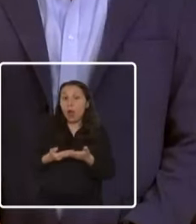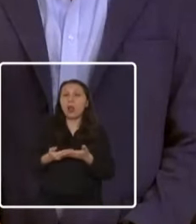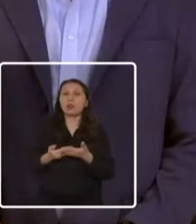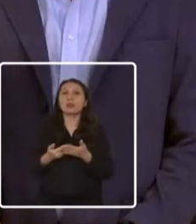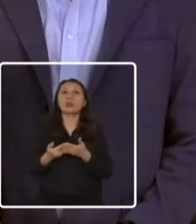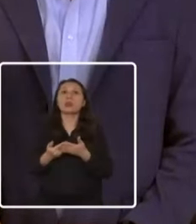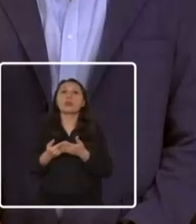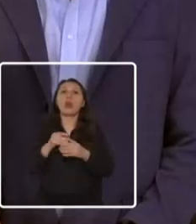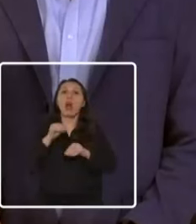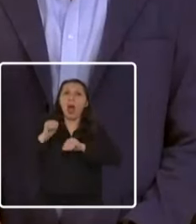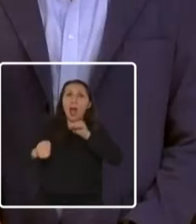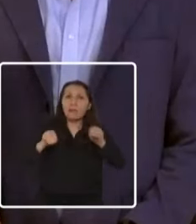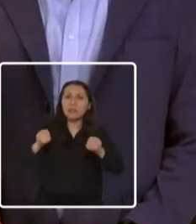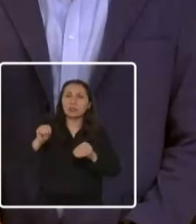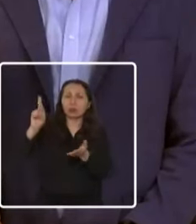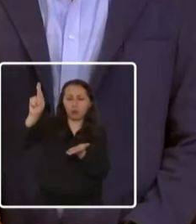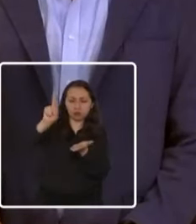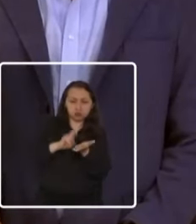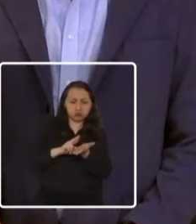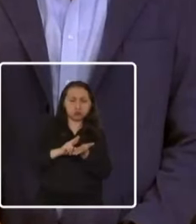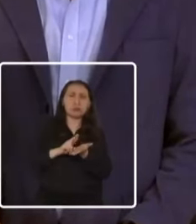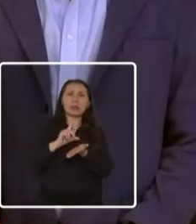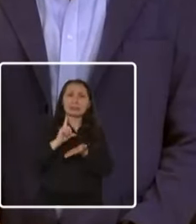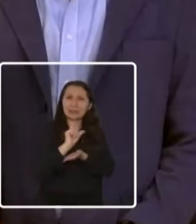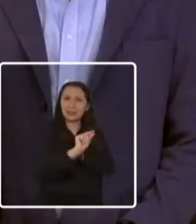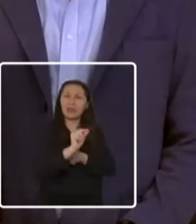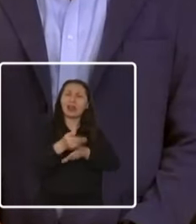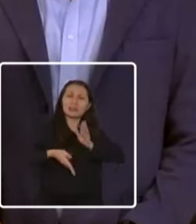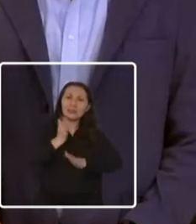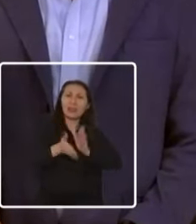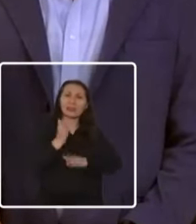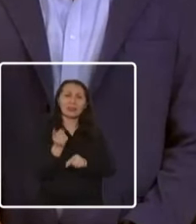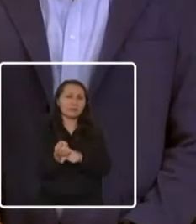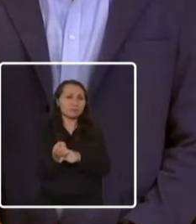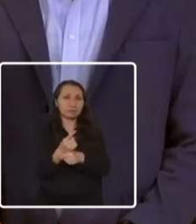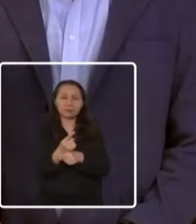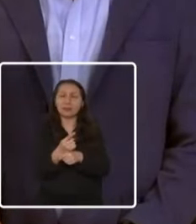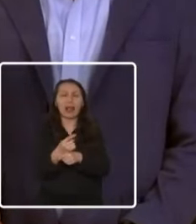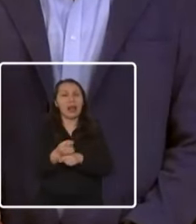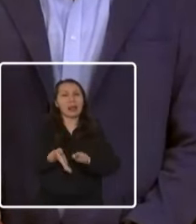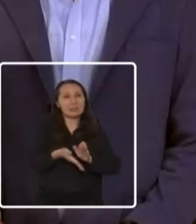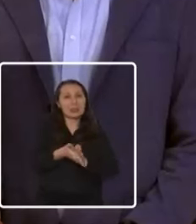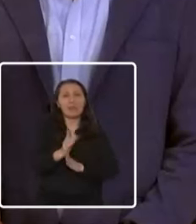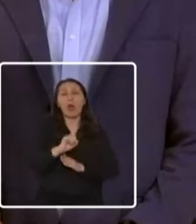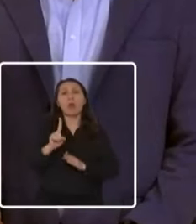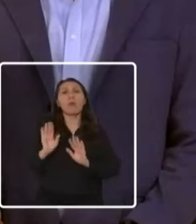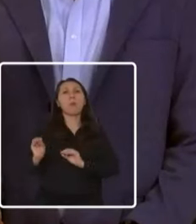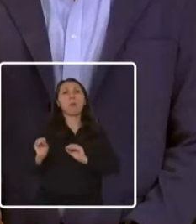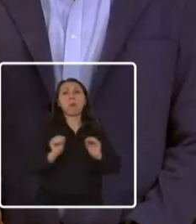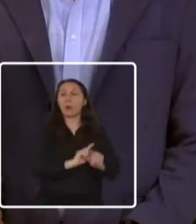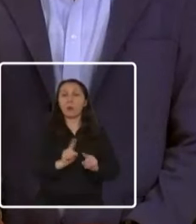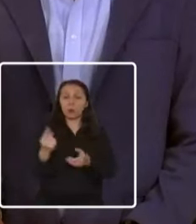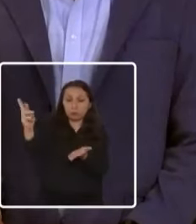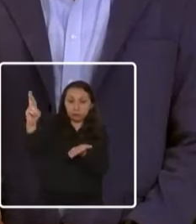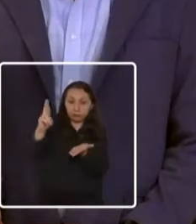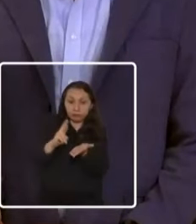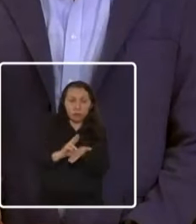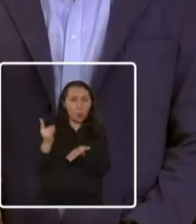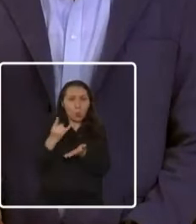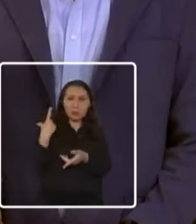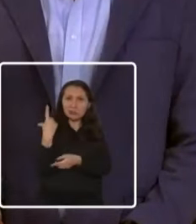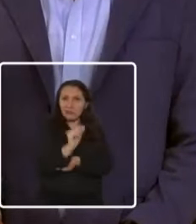van recibiendo las alertas de evacuación, realicen la evacuación de manera inmediata. De manera inmediata.